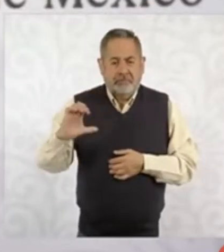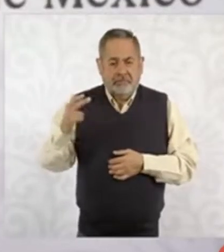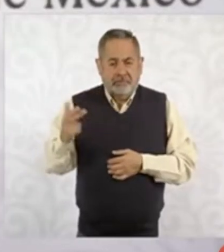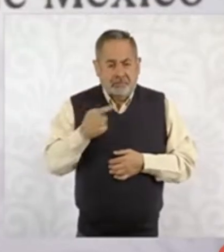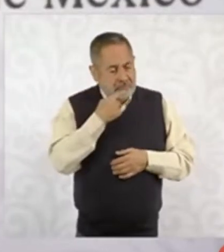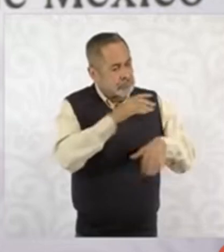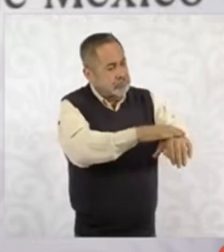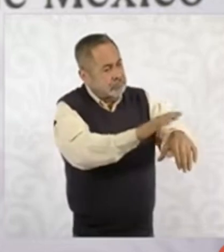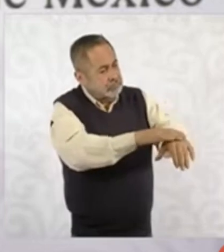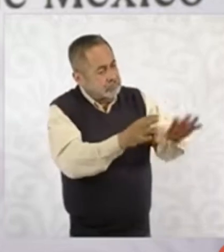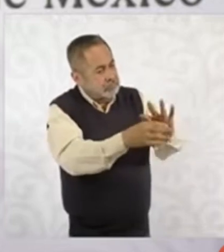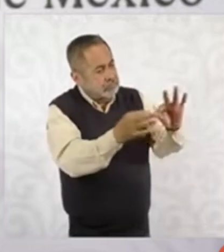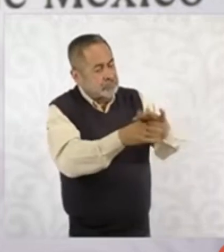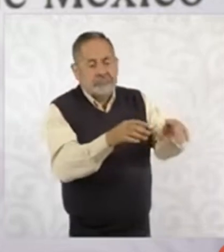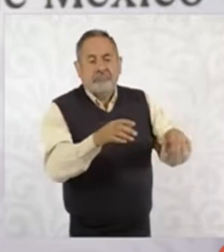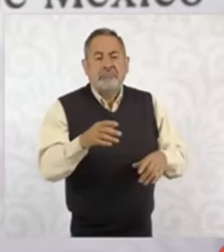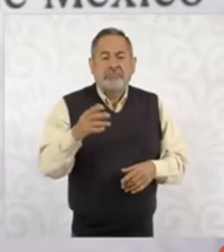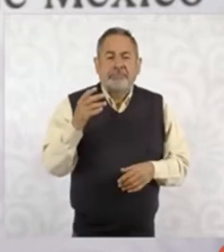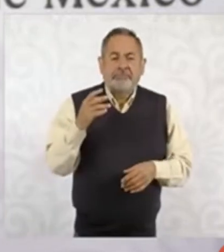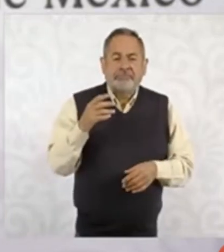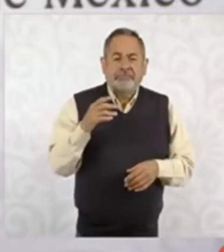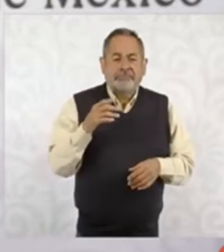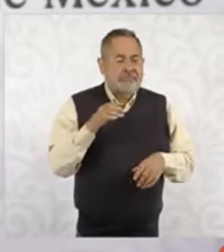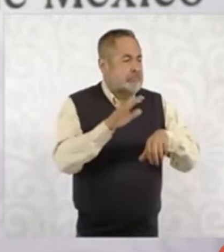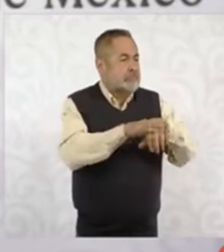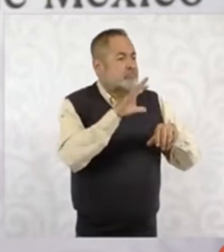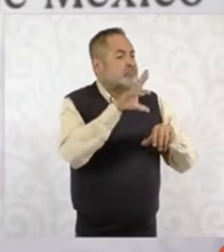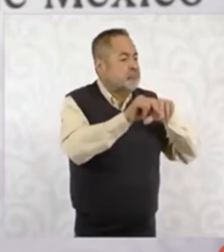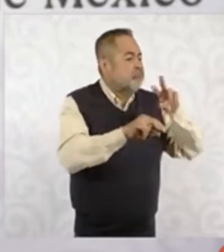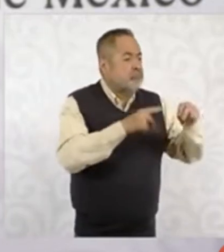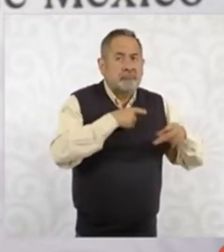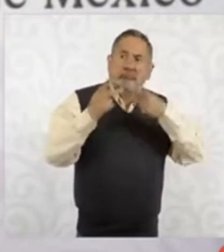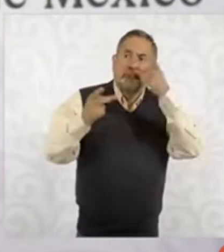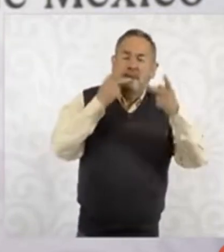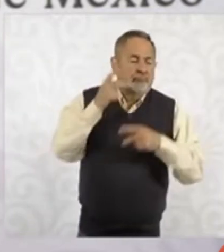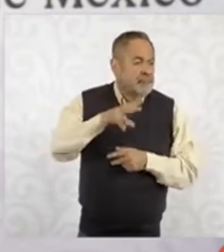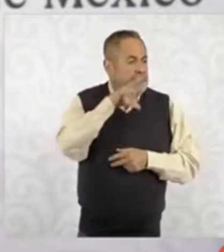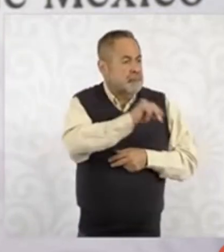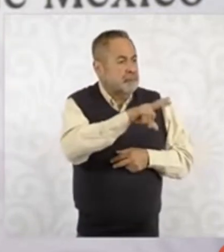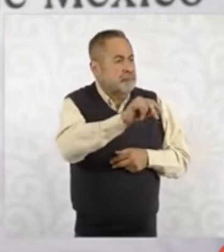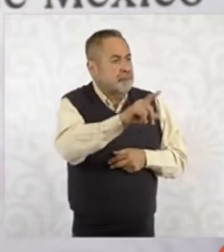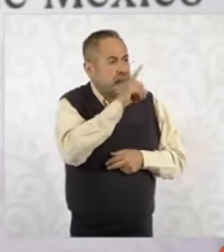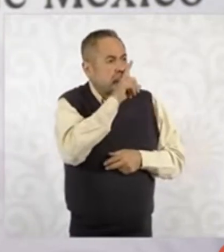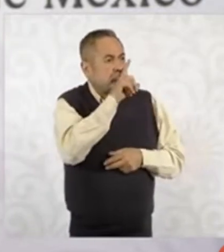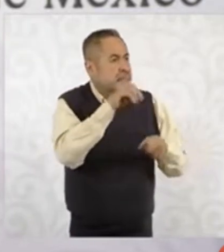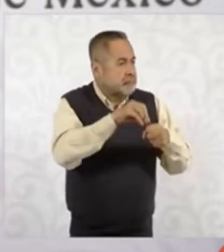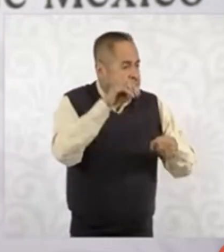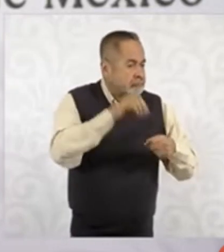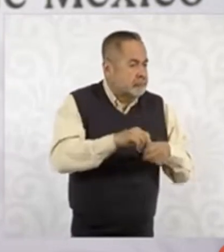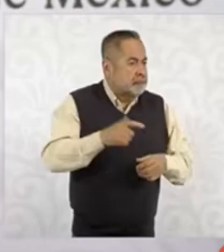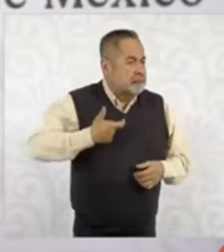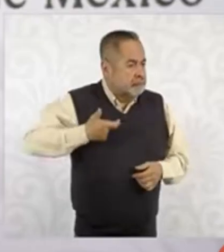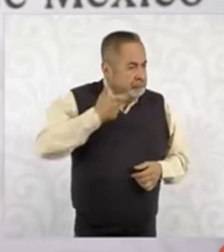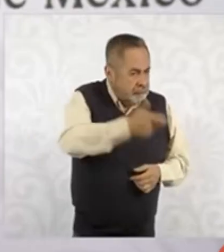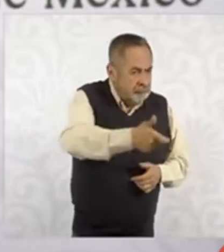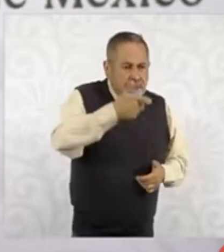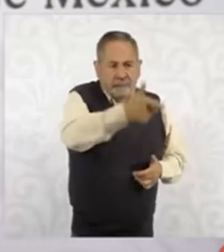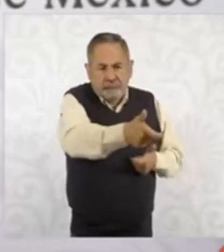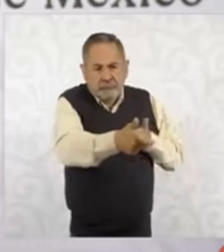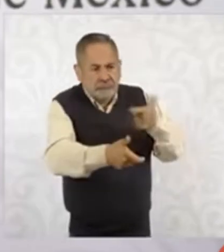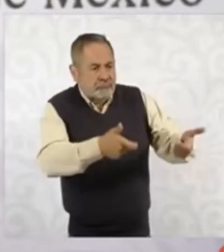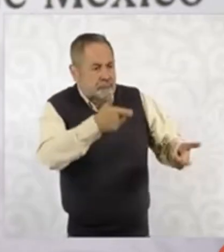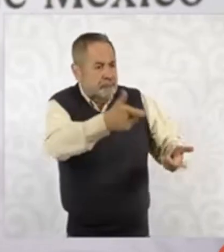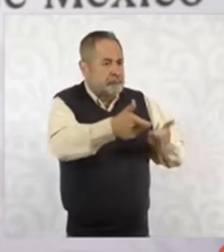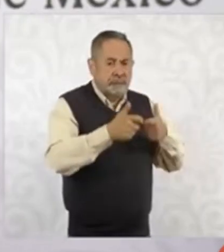para evitar hablar de lo que estaba ocurriendo realmente en el país. ¿A cambio de qué? De dinero a los medios y